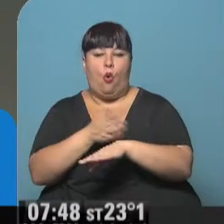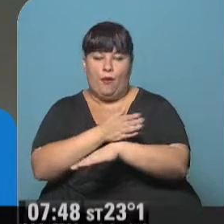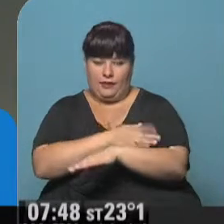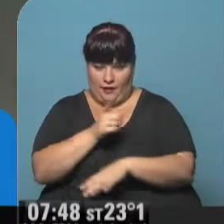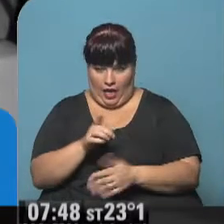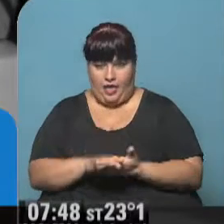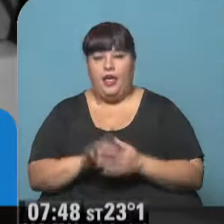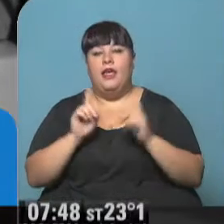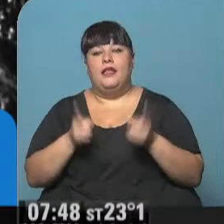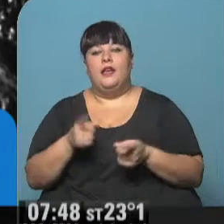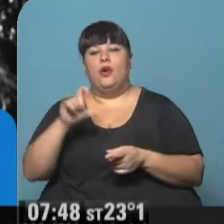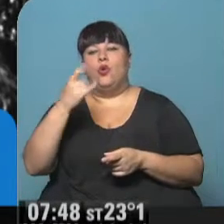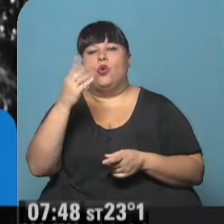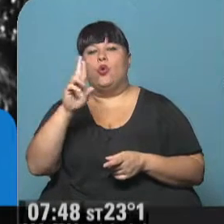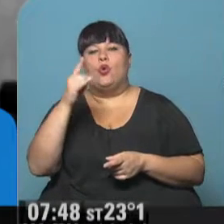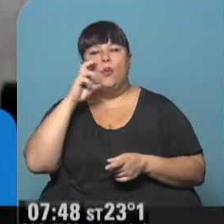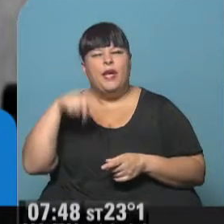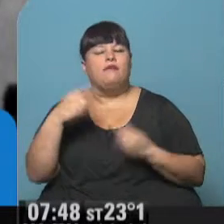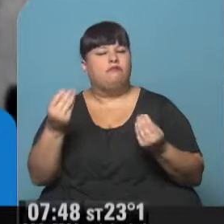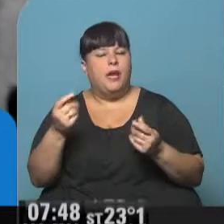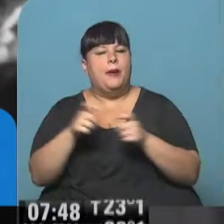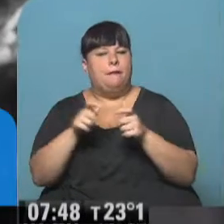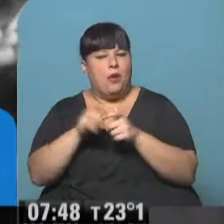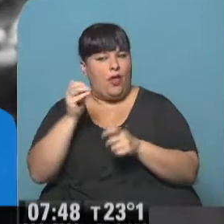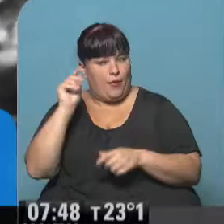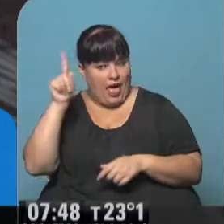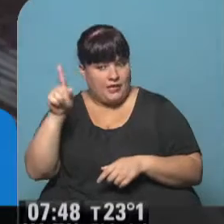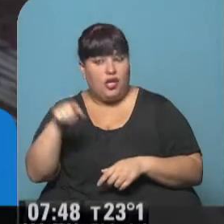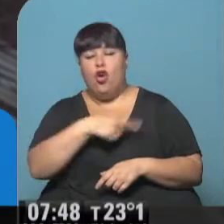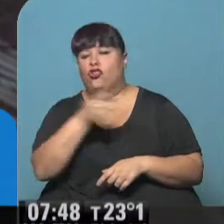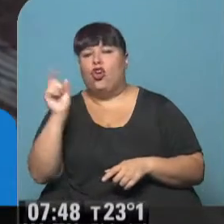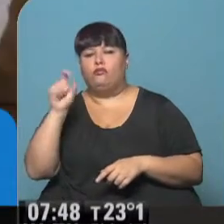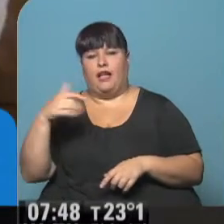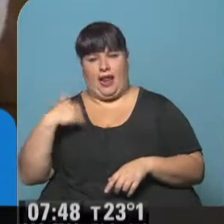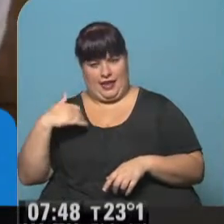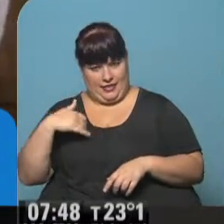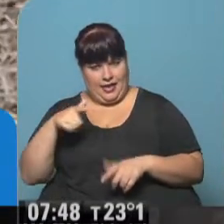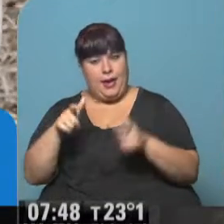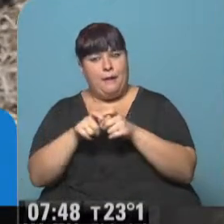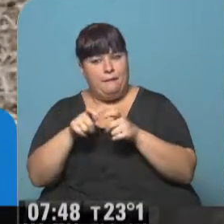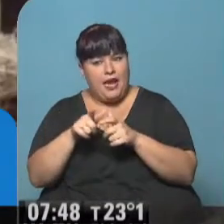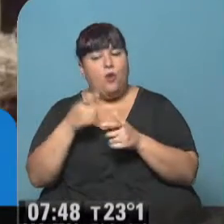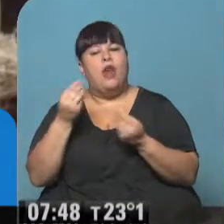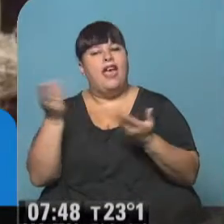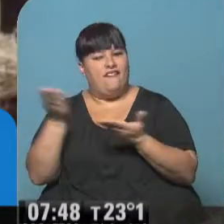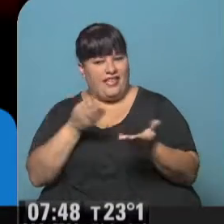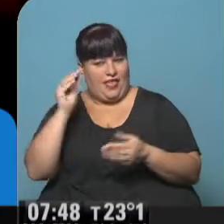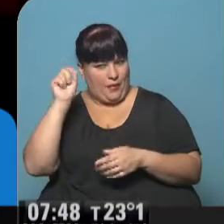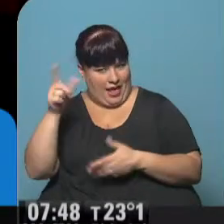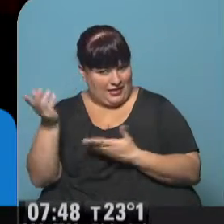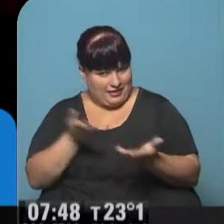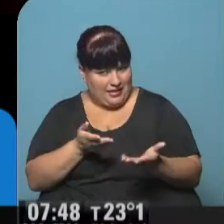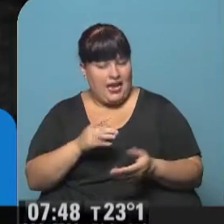documentales, entre ellas Curumín. Curumín es una película brasileña, las otras son todas argentinas. Esta película está invitada, película